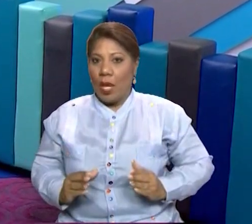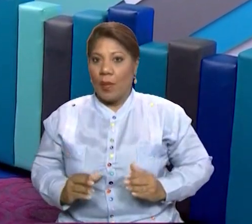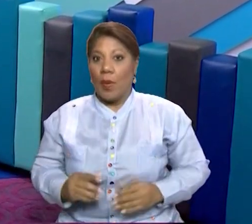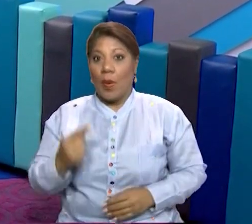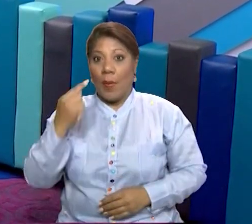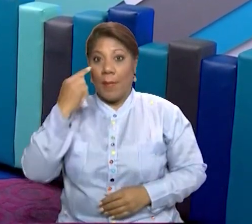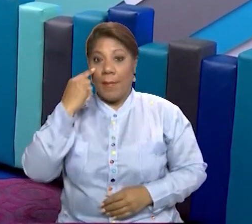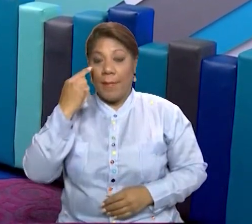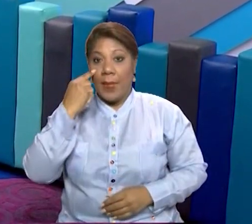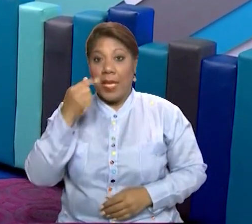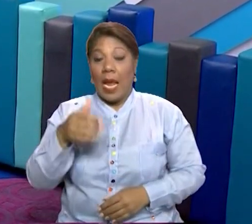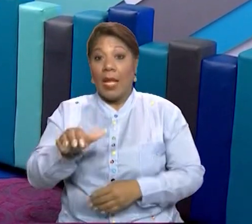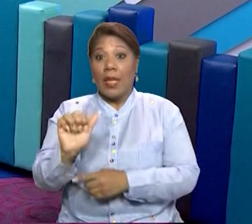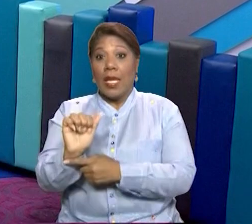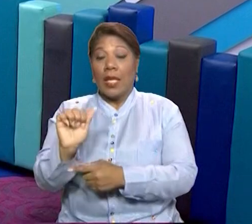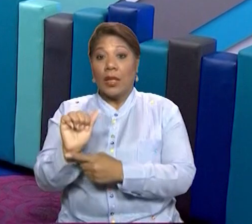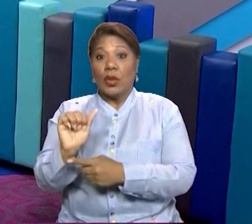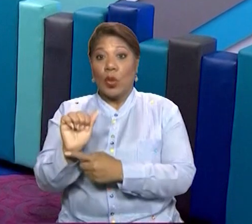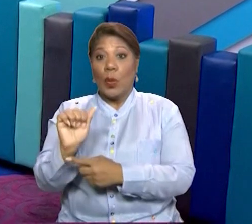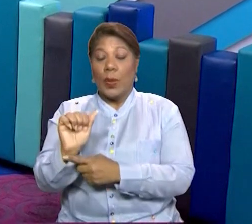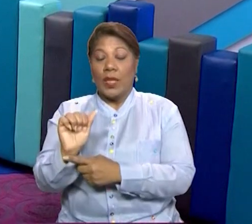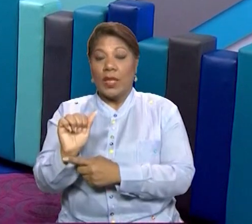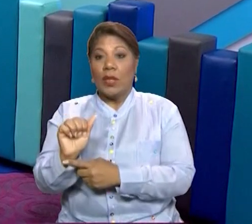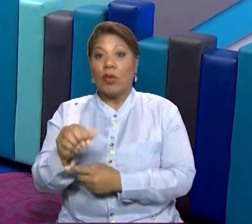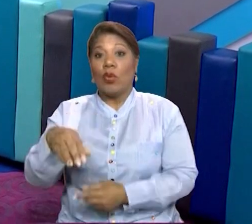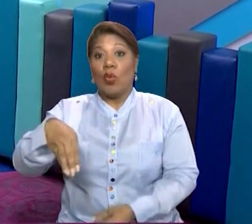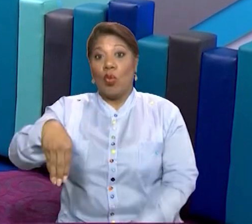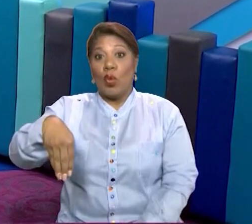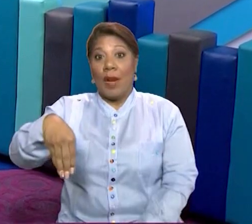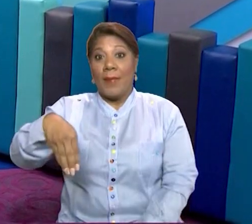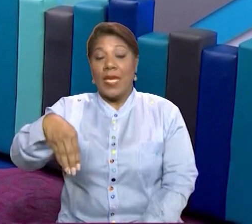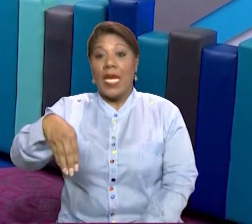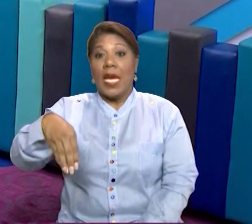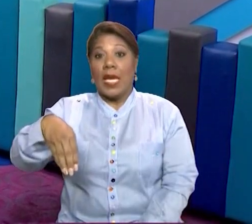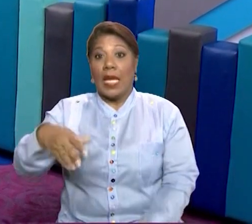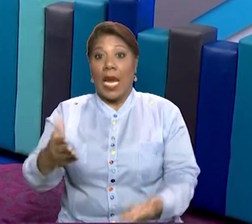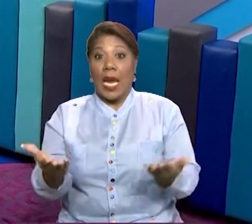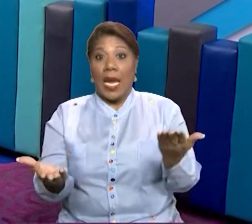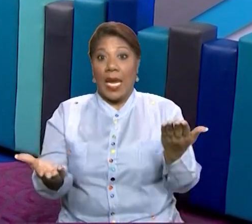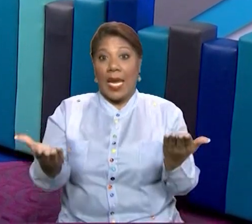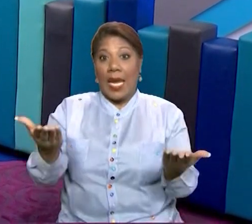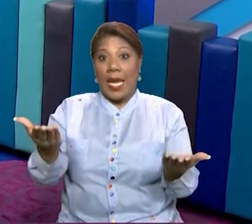Vamos a empezar con el tobillo. Una sola pierna, vamos a trabajar equilibrio.